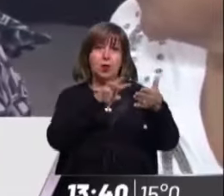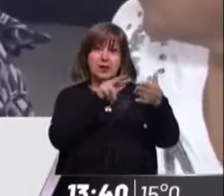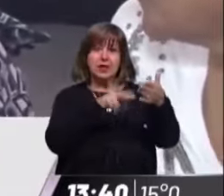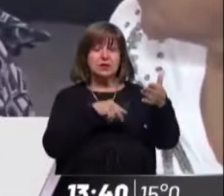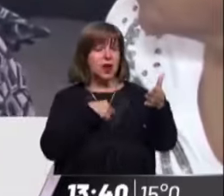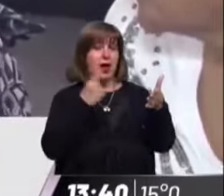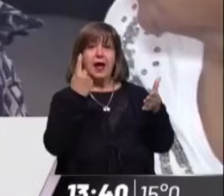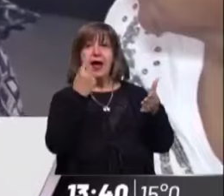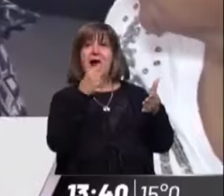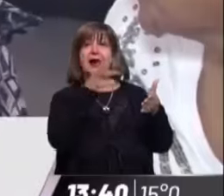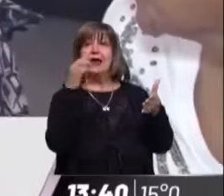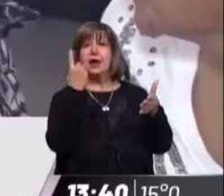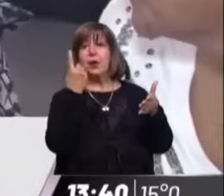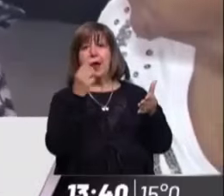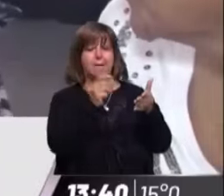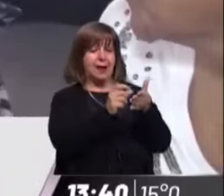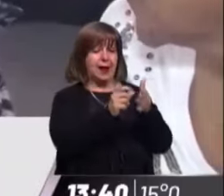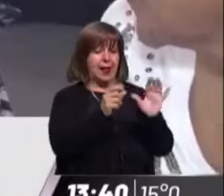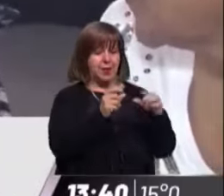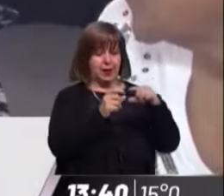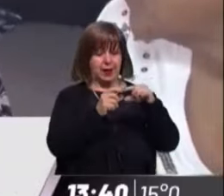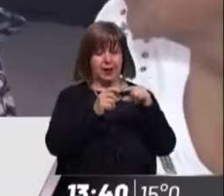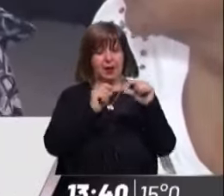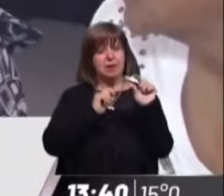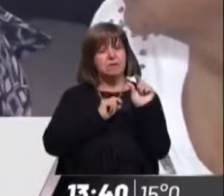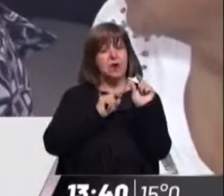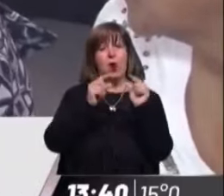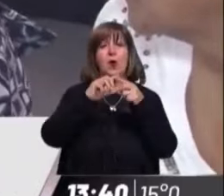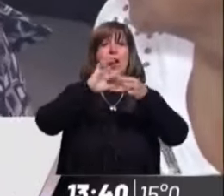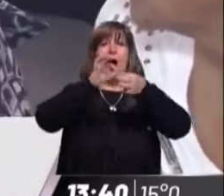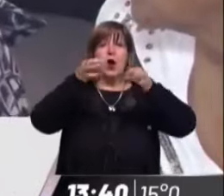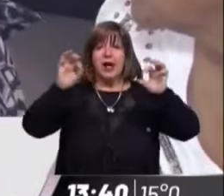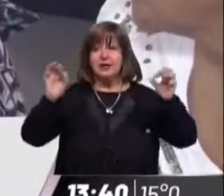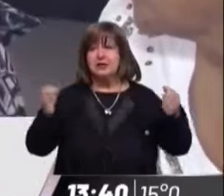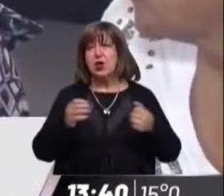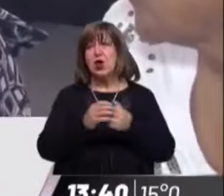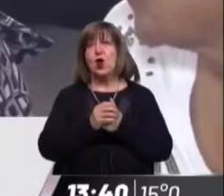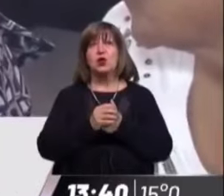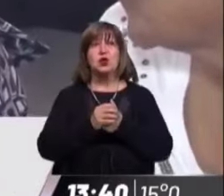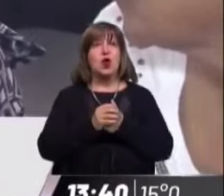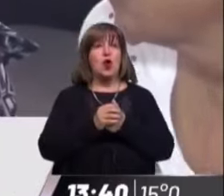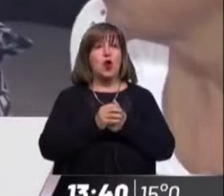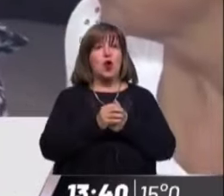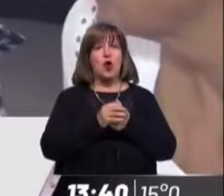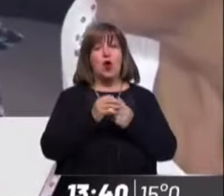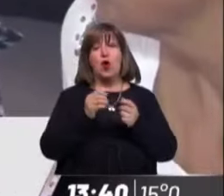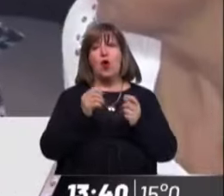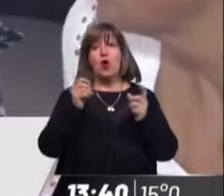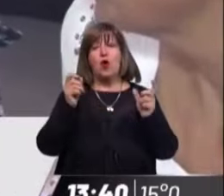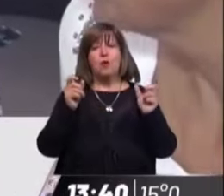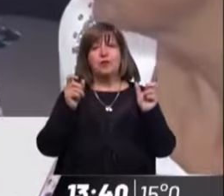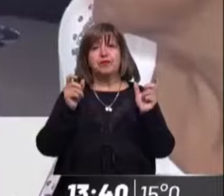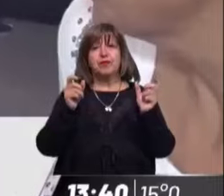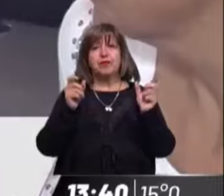ese texto y con eso hacemos oraciones, los ponemos por orden